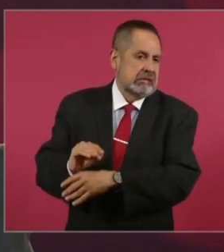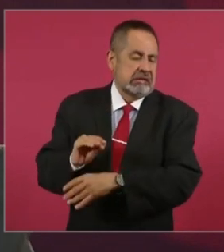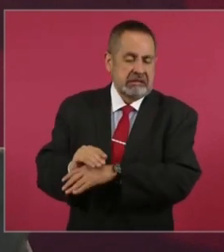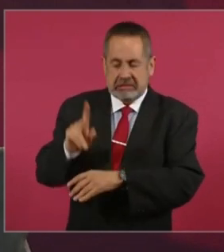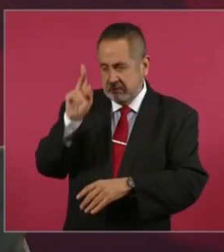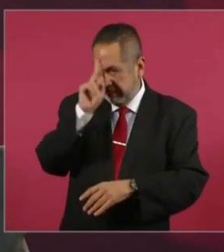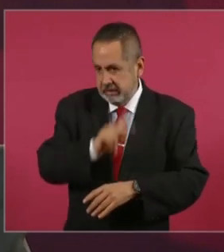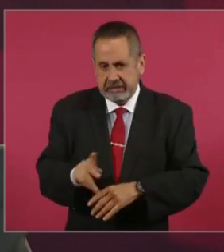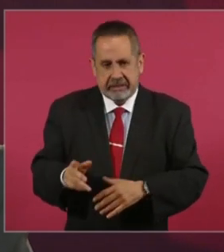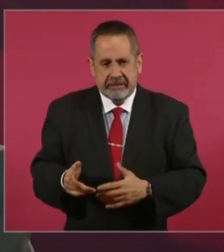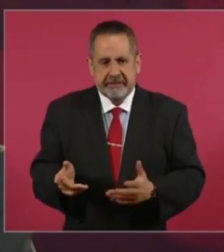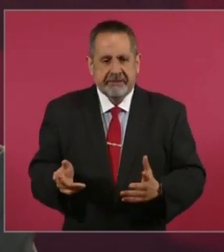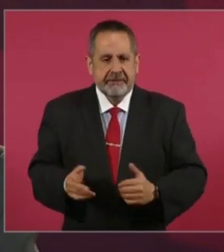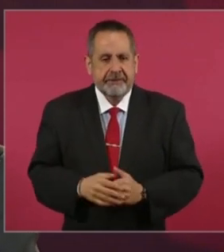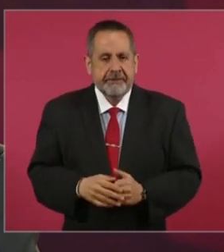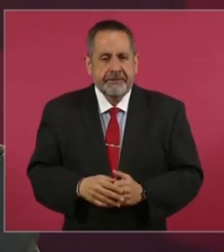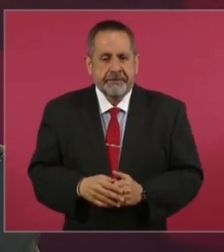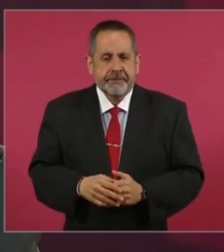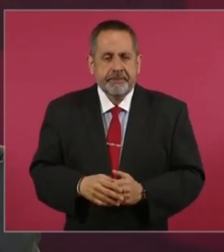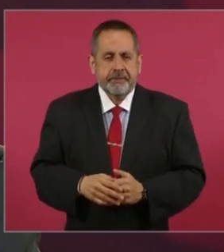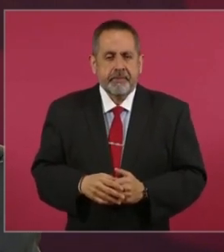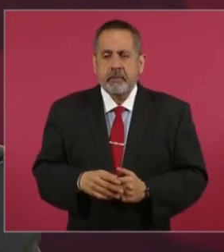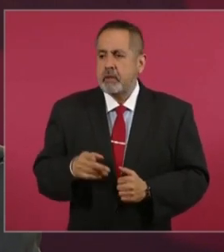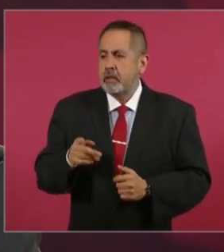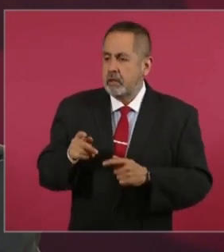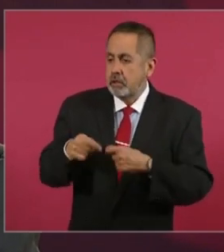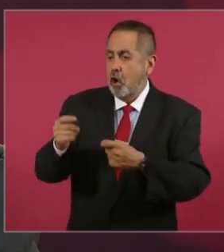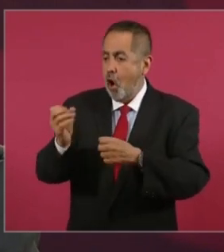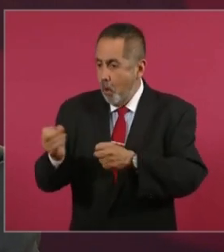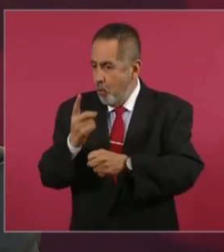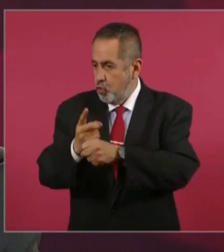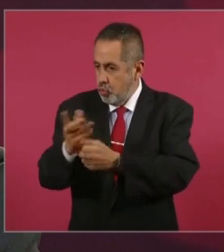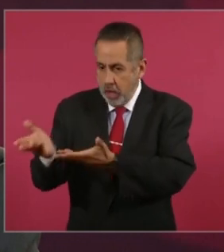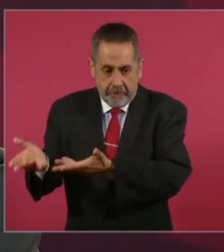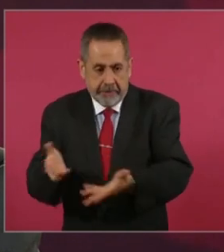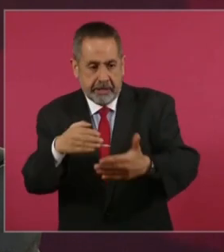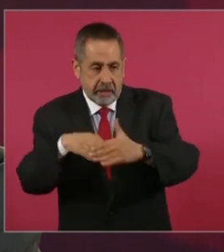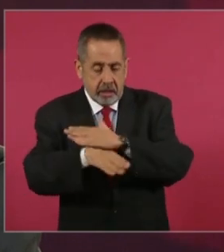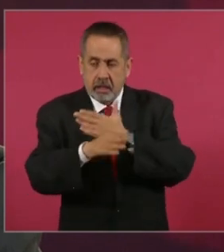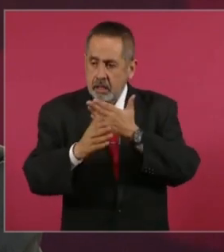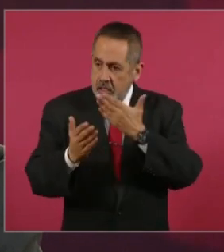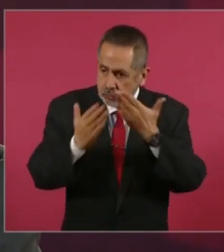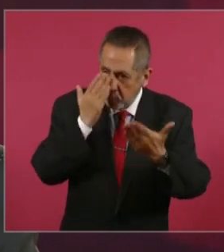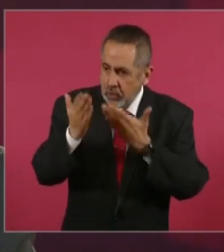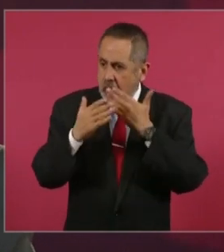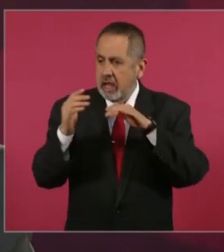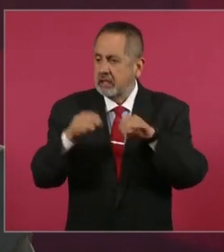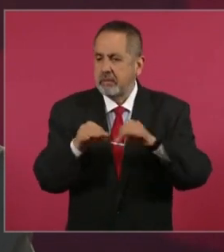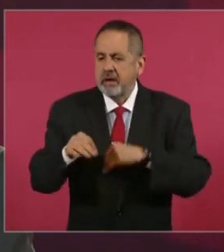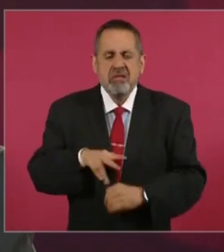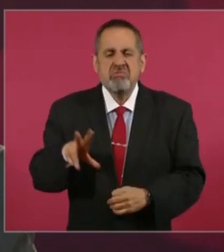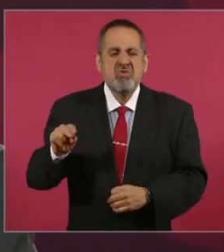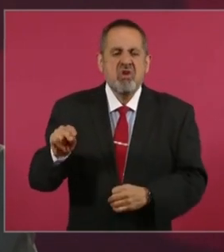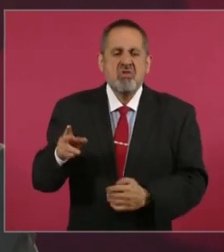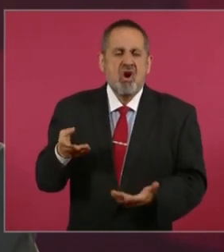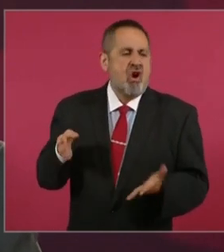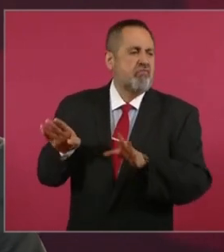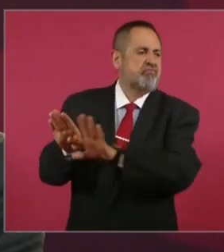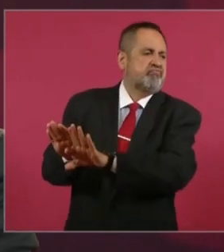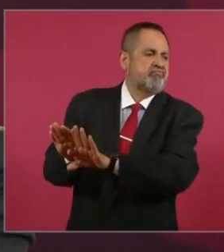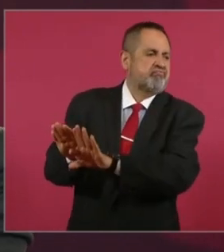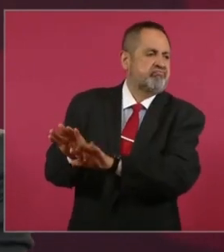no sólo fueron las faltas de oportunidades de estudio, de trabajo, sino mucha